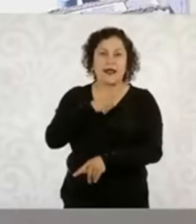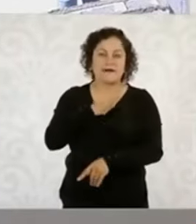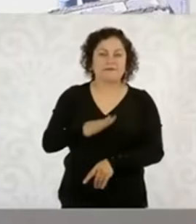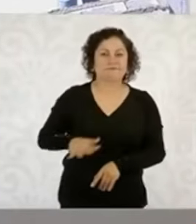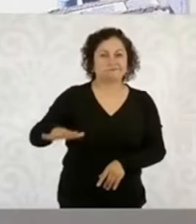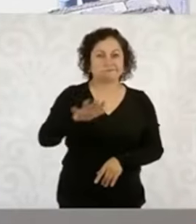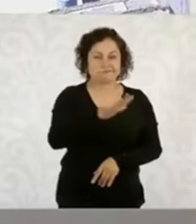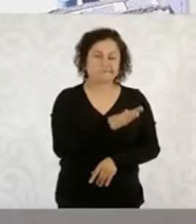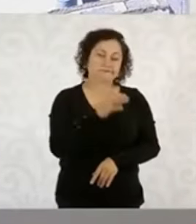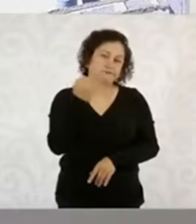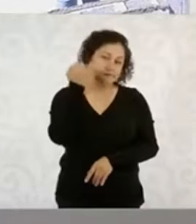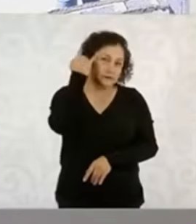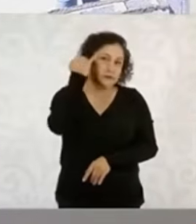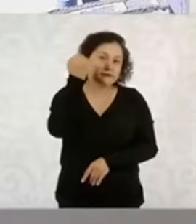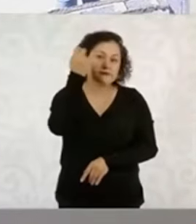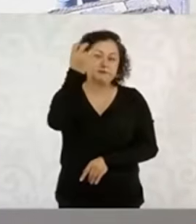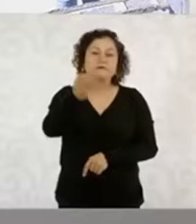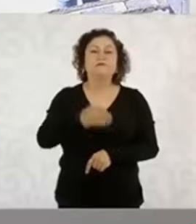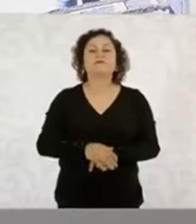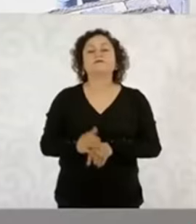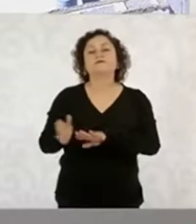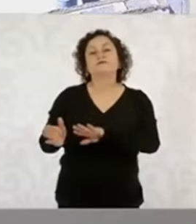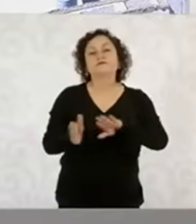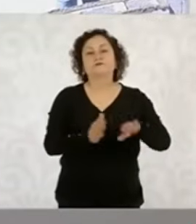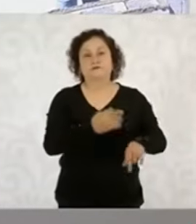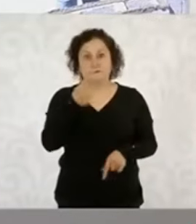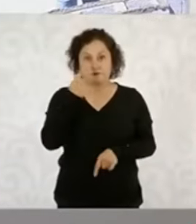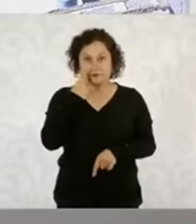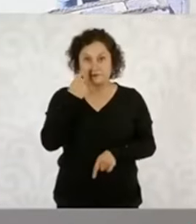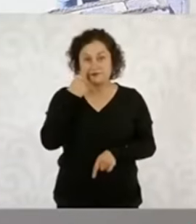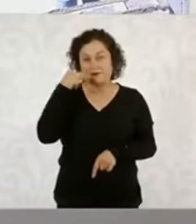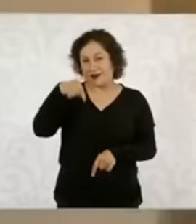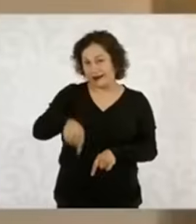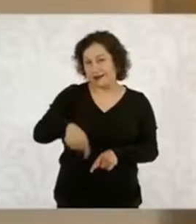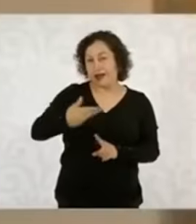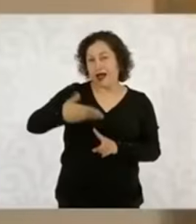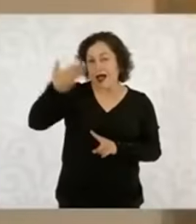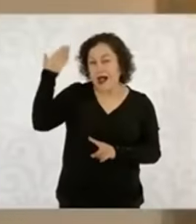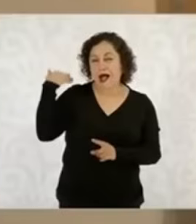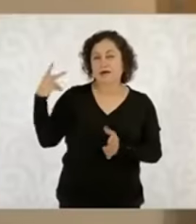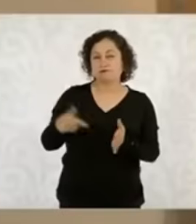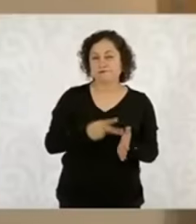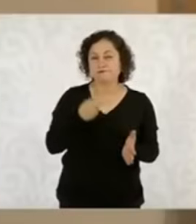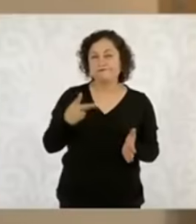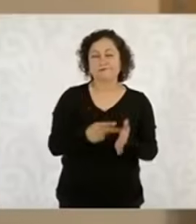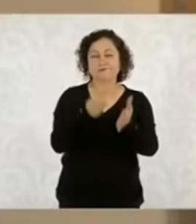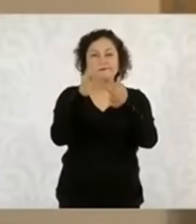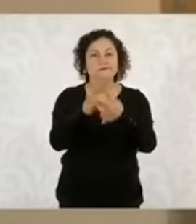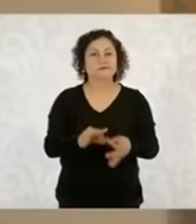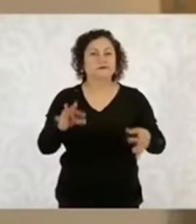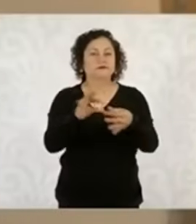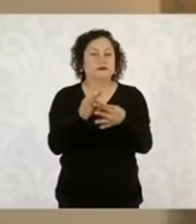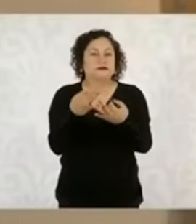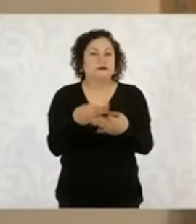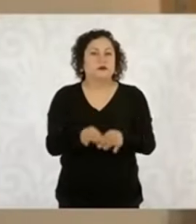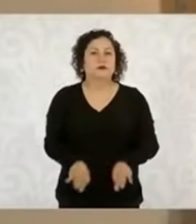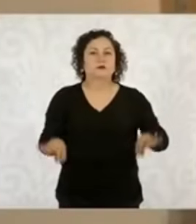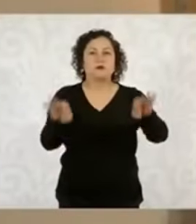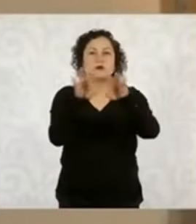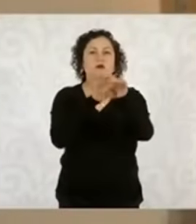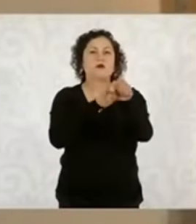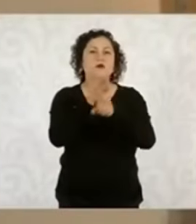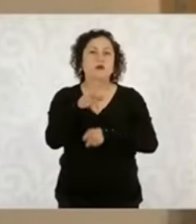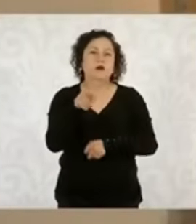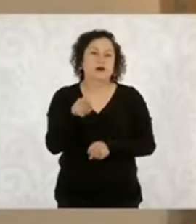Un dato que hemos estado planteando aquí, que es de vital importancia, es la generación de empleos desde